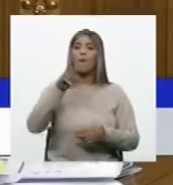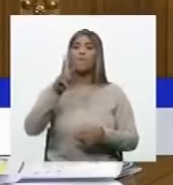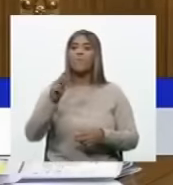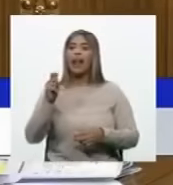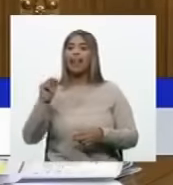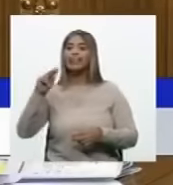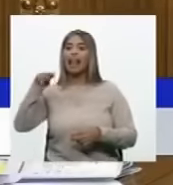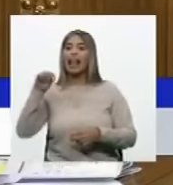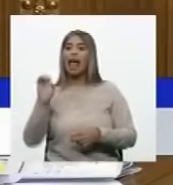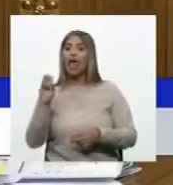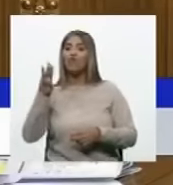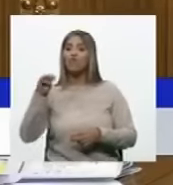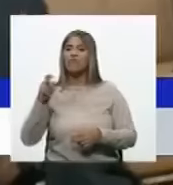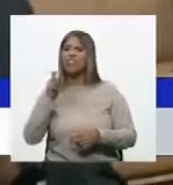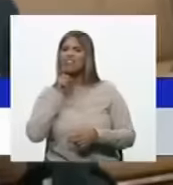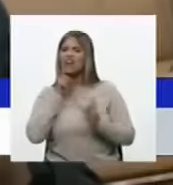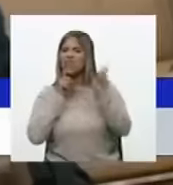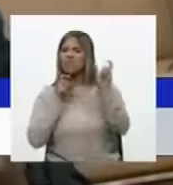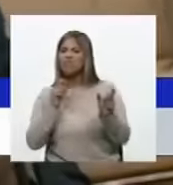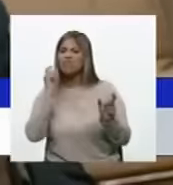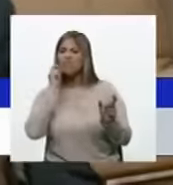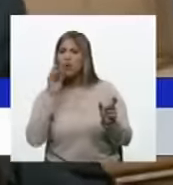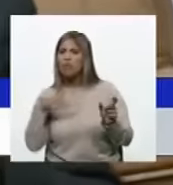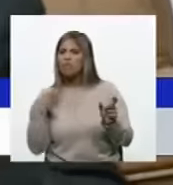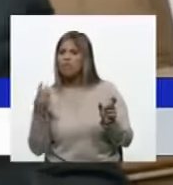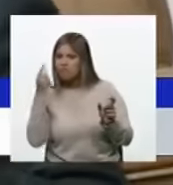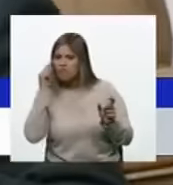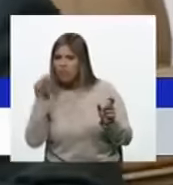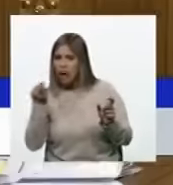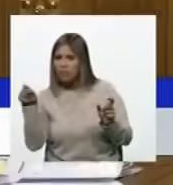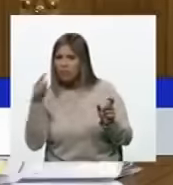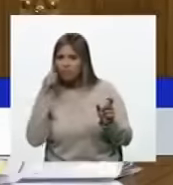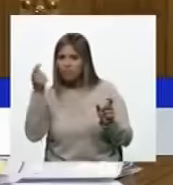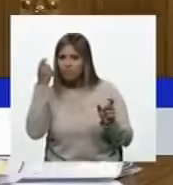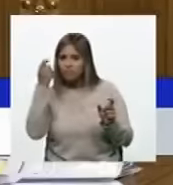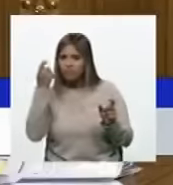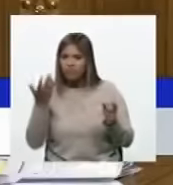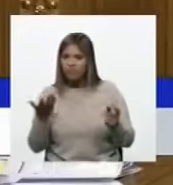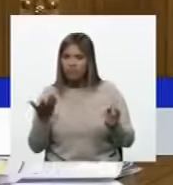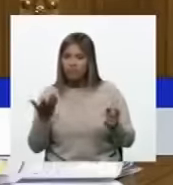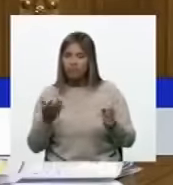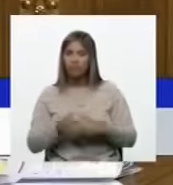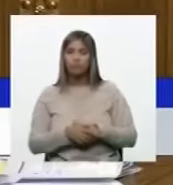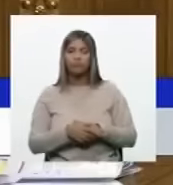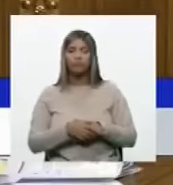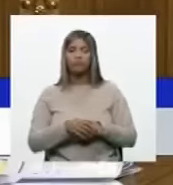¿Recuerdan ese nombre? ¿Saben quién es Vanessa Neumann?